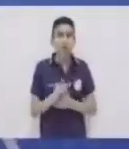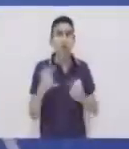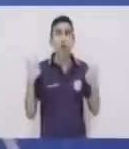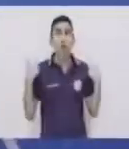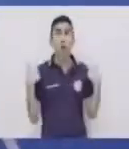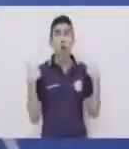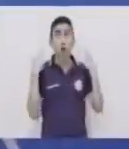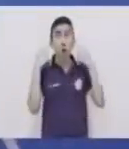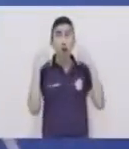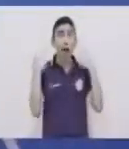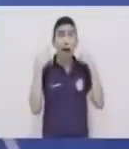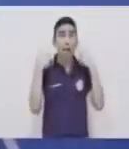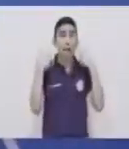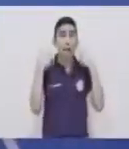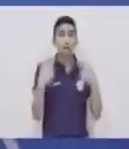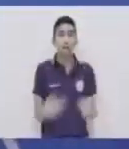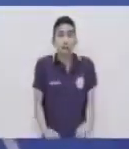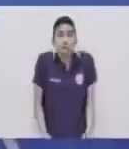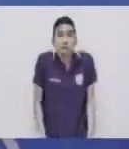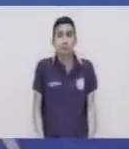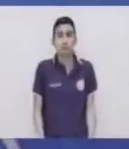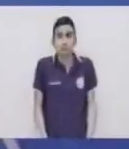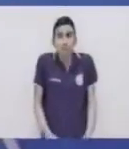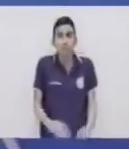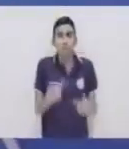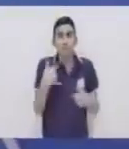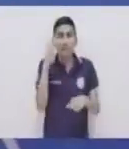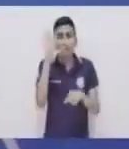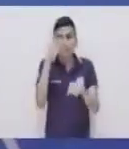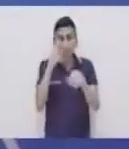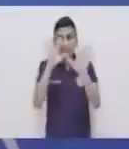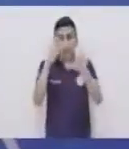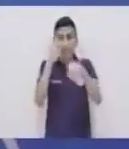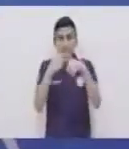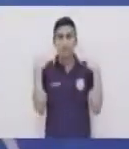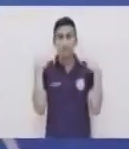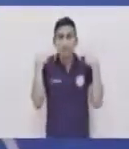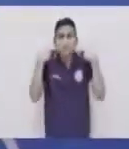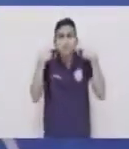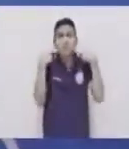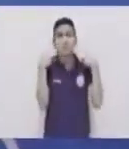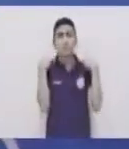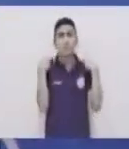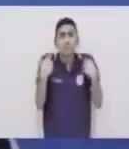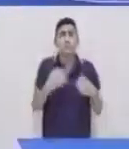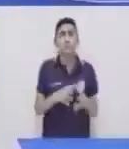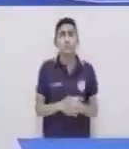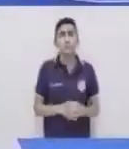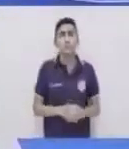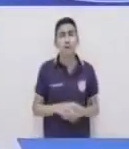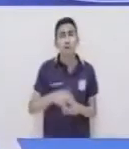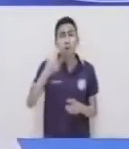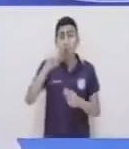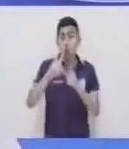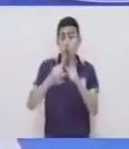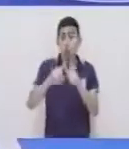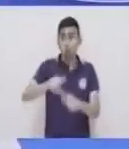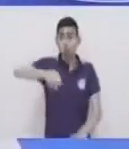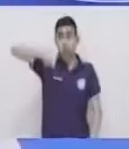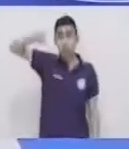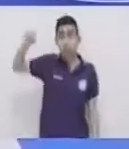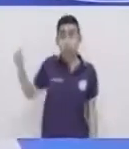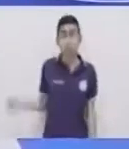los hombros hacia las orejas, ¿sí? Vamos, levamos y hacia abajo. Ok, con un